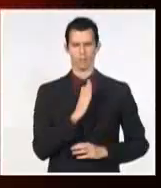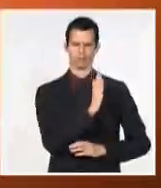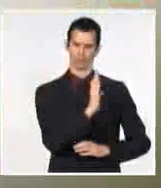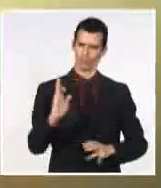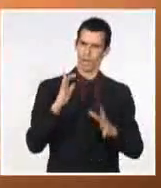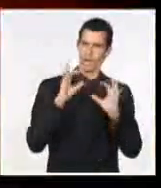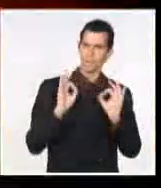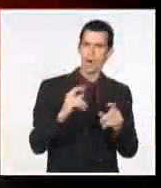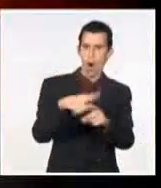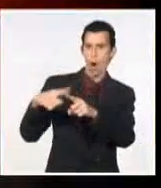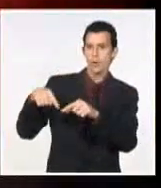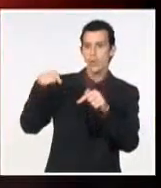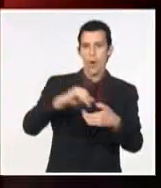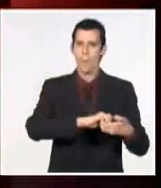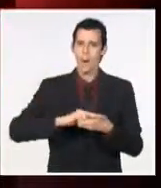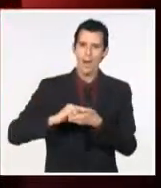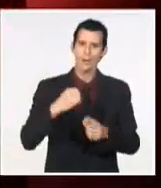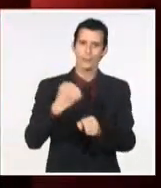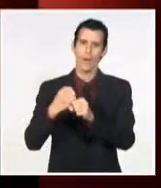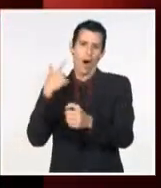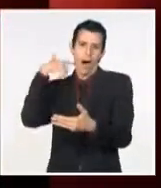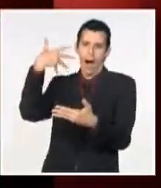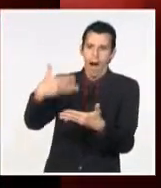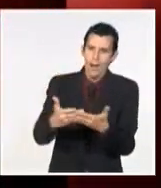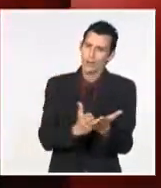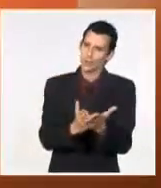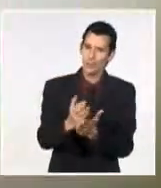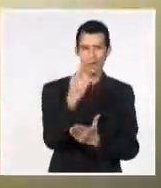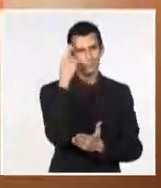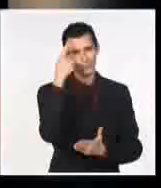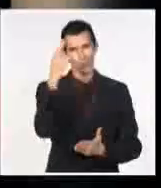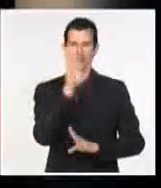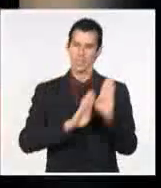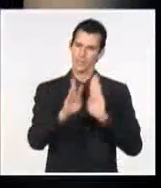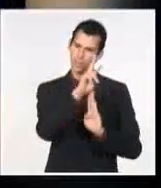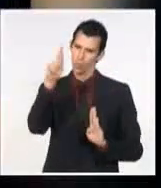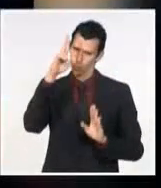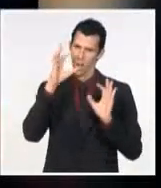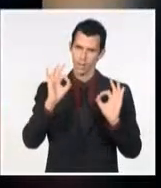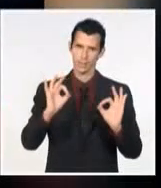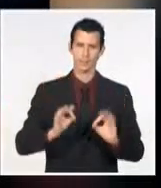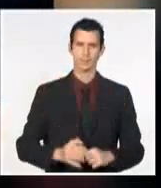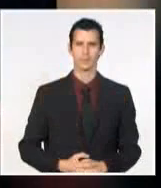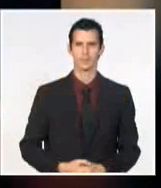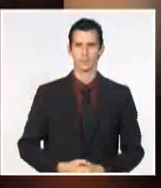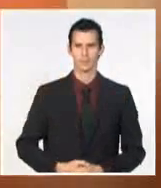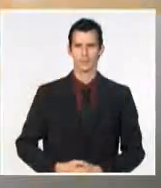en creer y defender esta revolución. Desde Santiago de Cuba, el